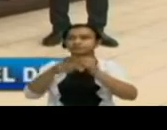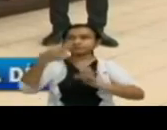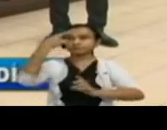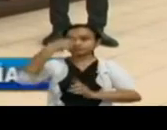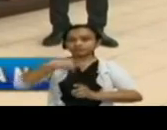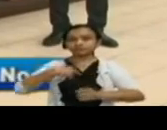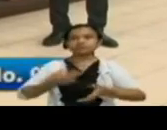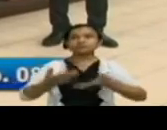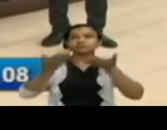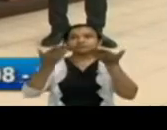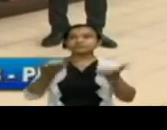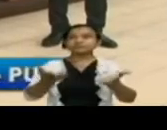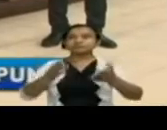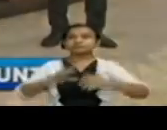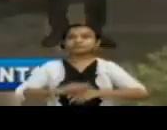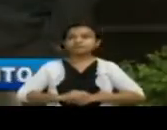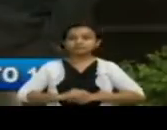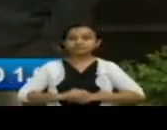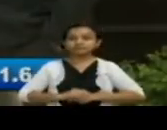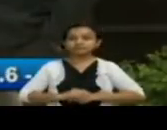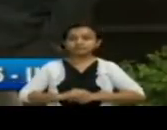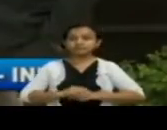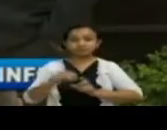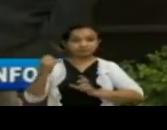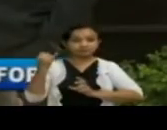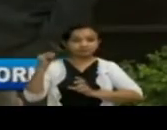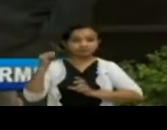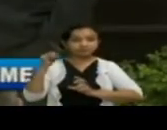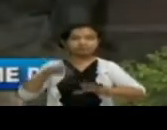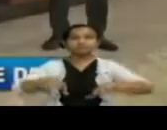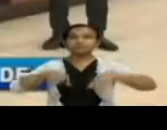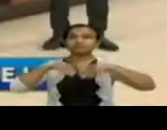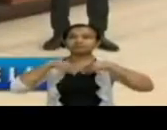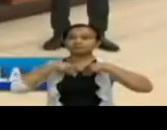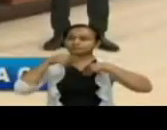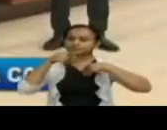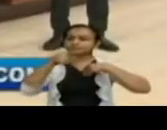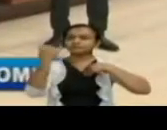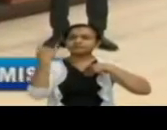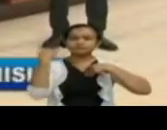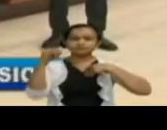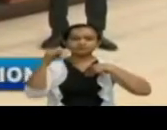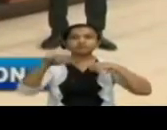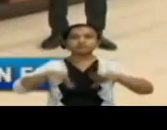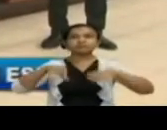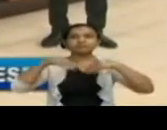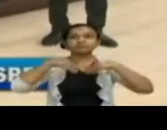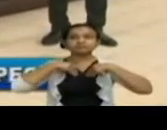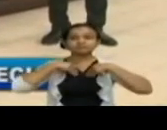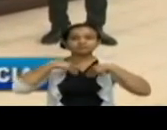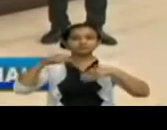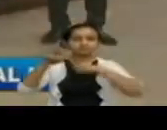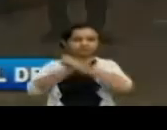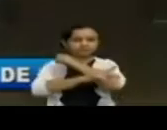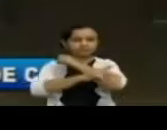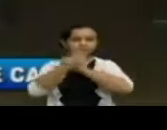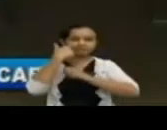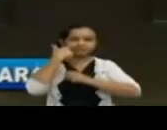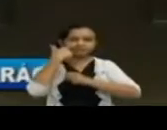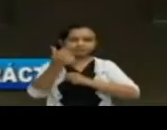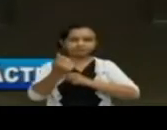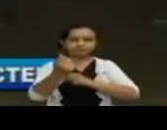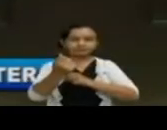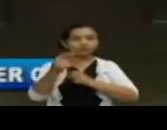Recientemente, la Asamblea Nacional nombró a los nuevos procuradores, como son Darlene Ríos como procuradora y